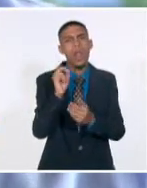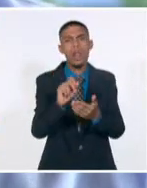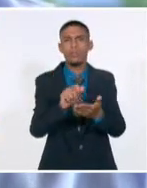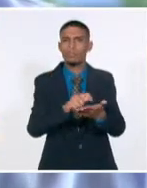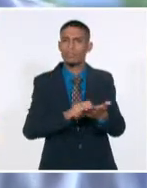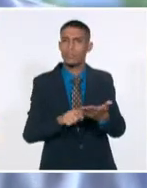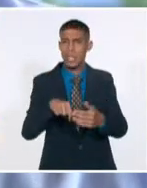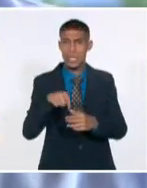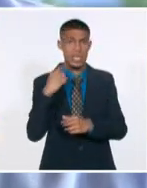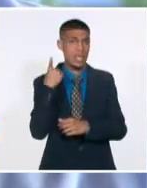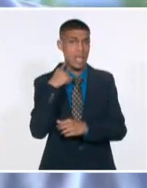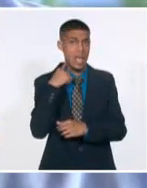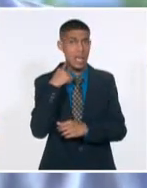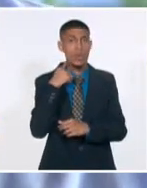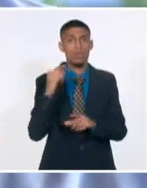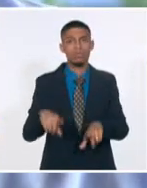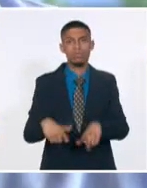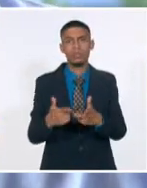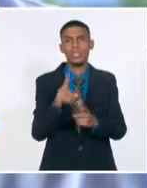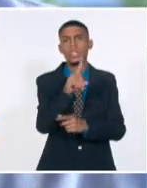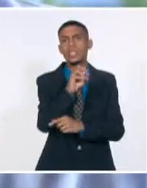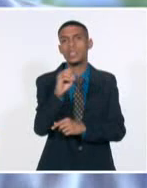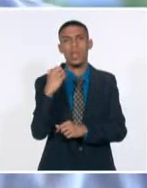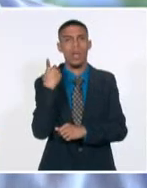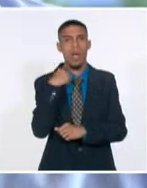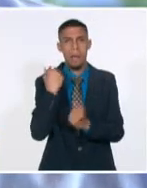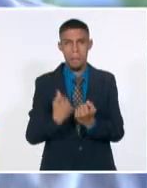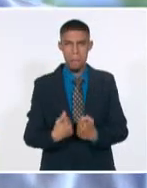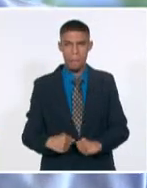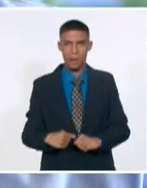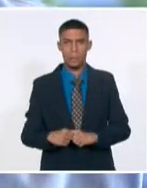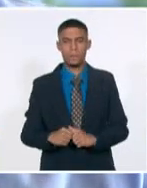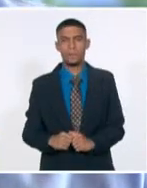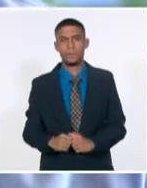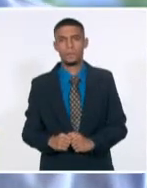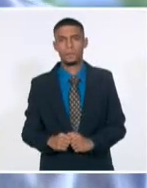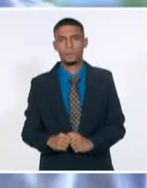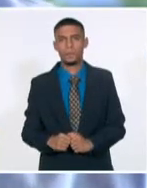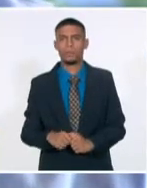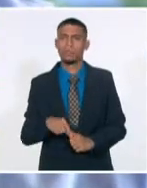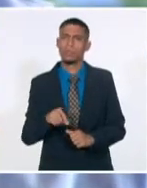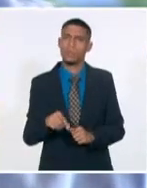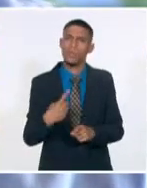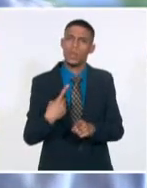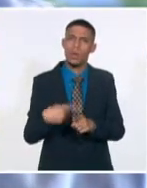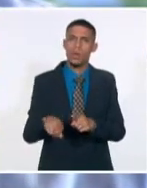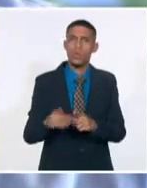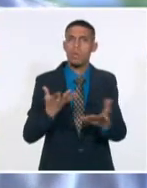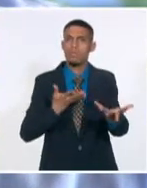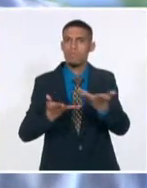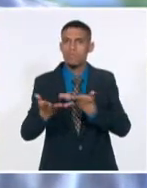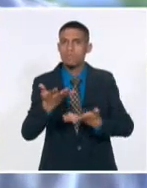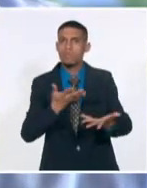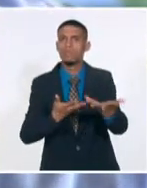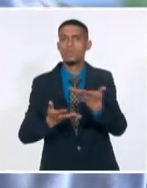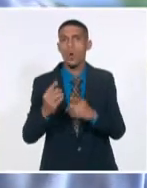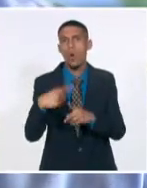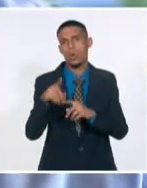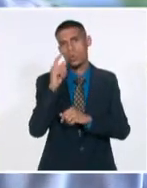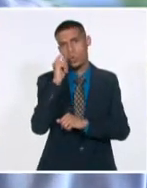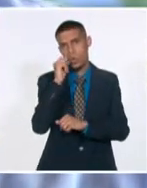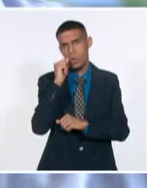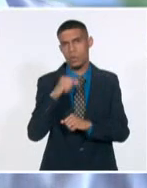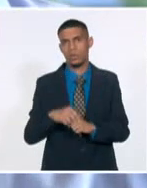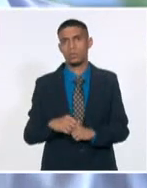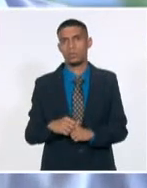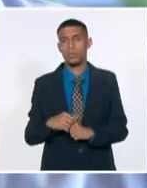100 años de nacida y a quien se dedica en esta oportunidad el full. Y se estará también realizando un conversatorio por parte de José Antonio Matilla Vázquez y quien